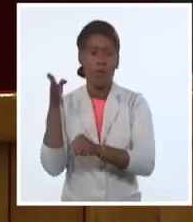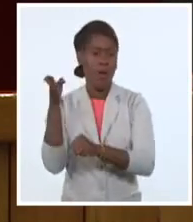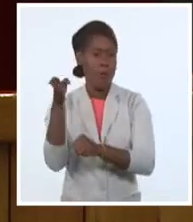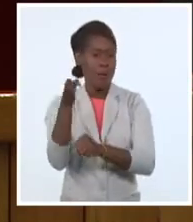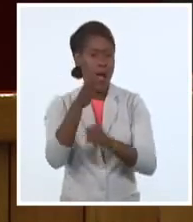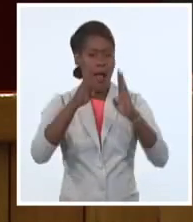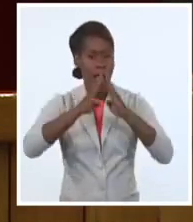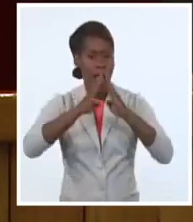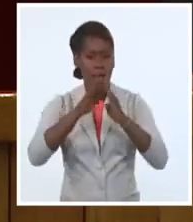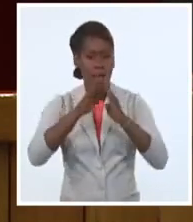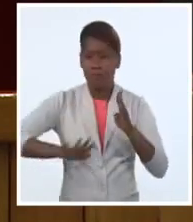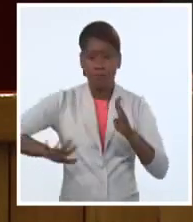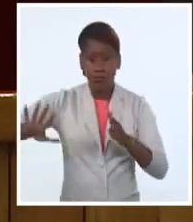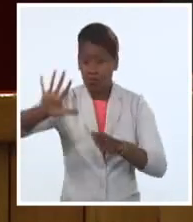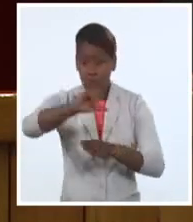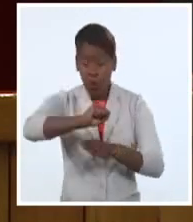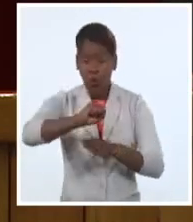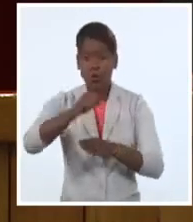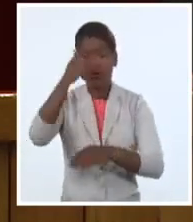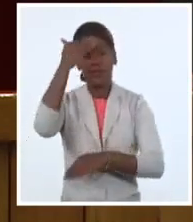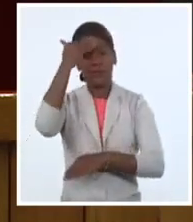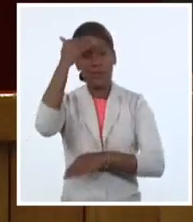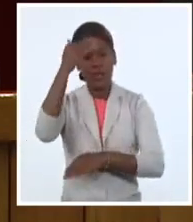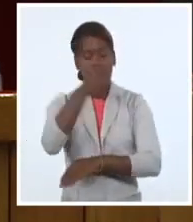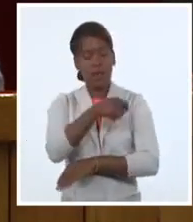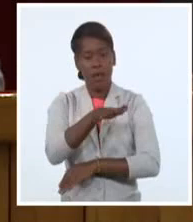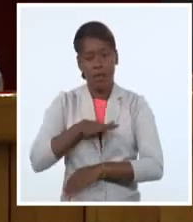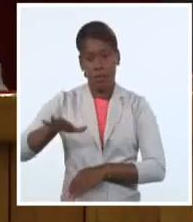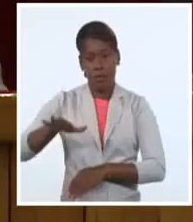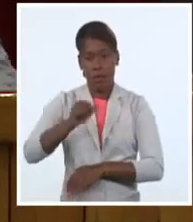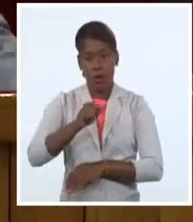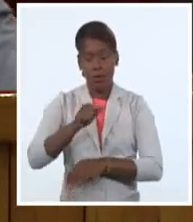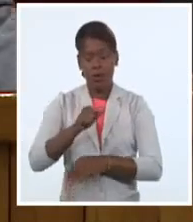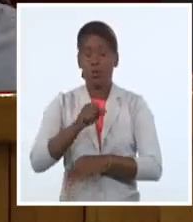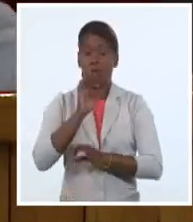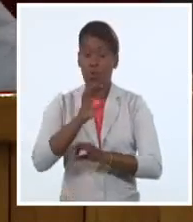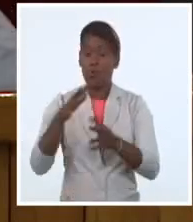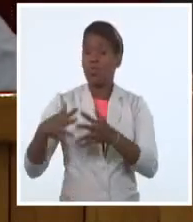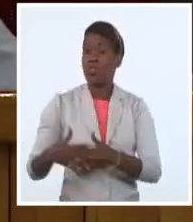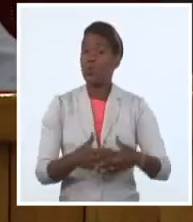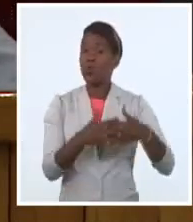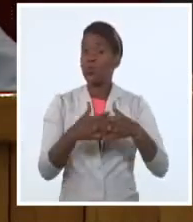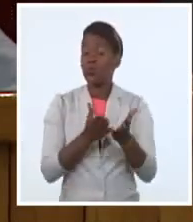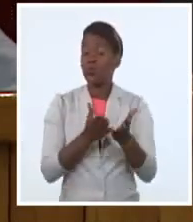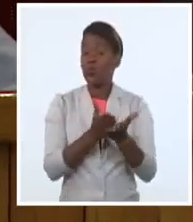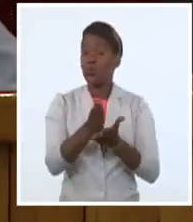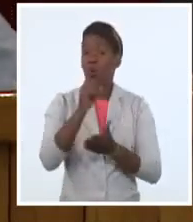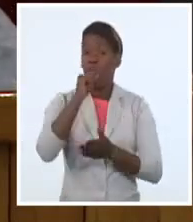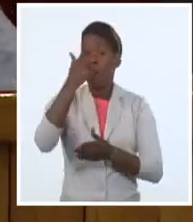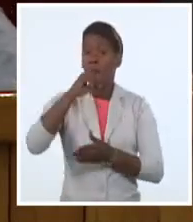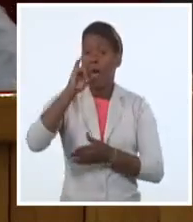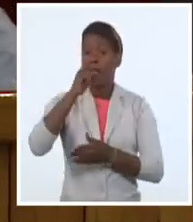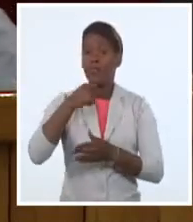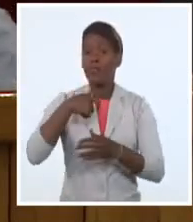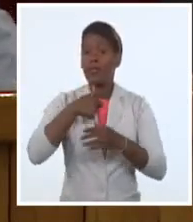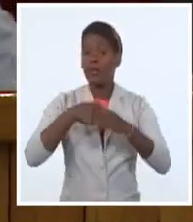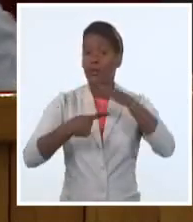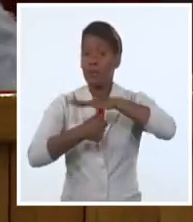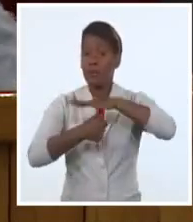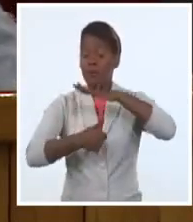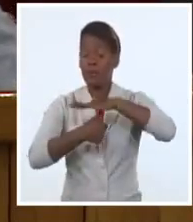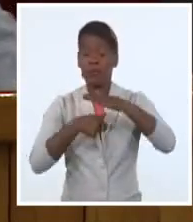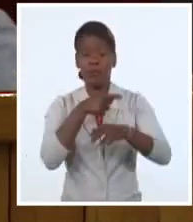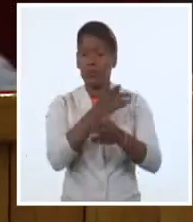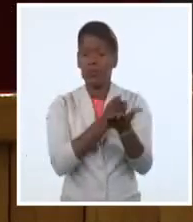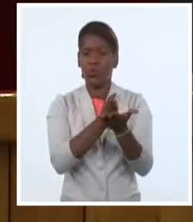mantiene contra sus propias promesas el actual gobierno de Biden. La estrategia económica y social para el impulso